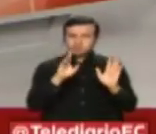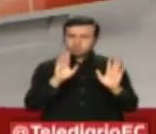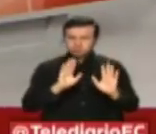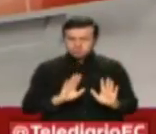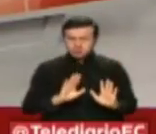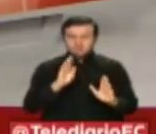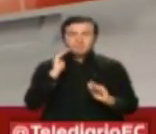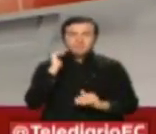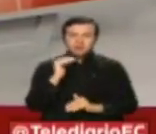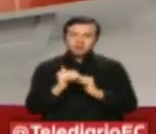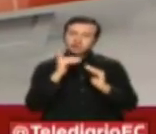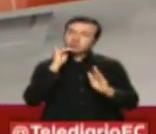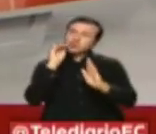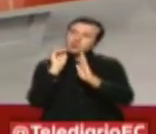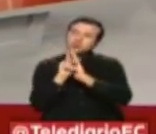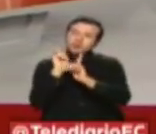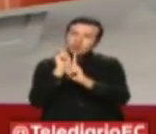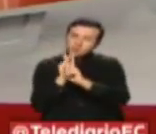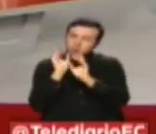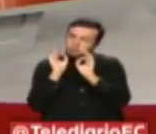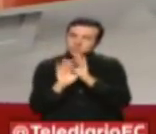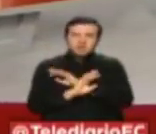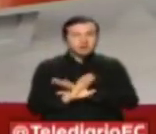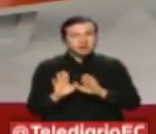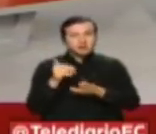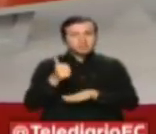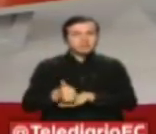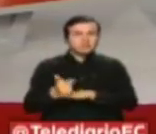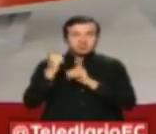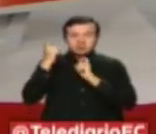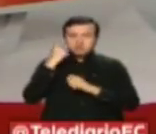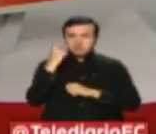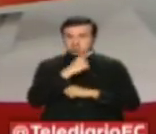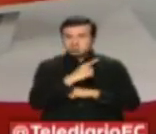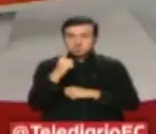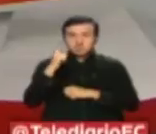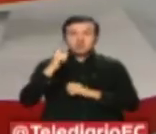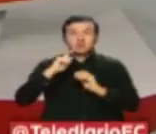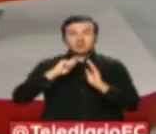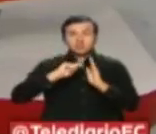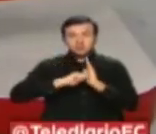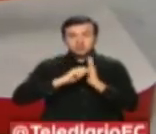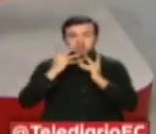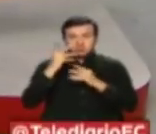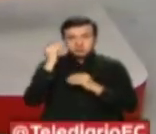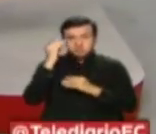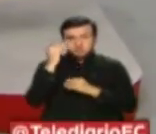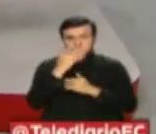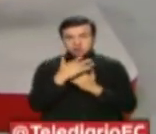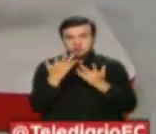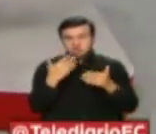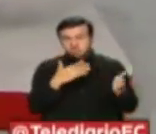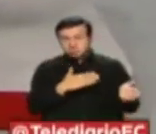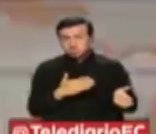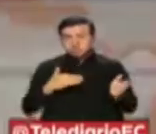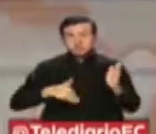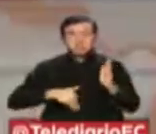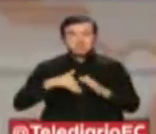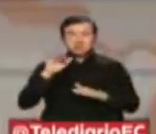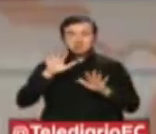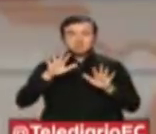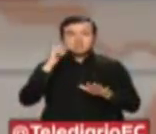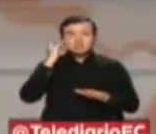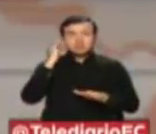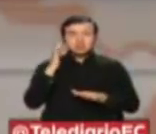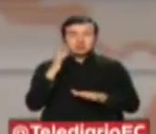habido un proceso de denuncia correspondiente a las autoridades de control la contraloría ha emitido ciertos informes y es más hace 15